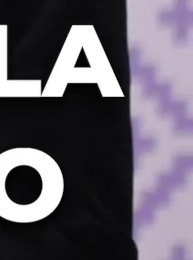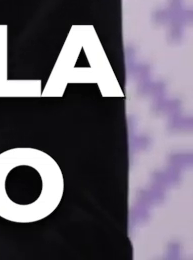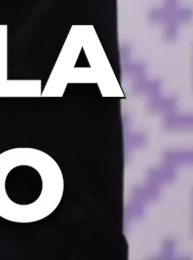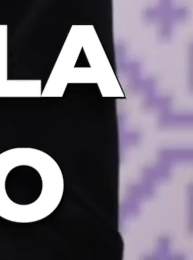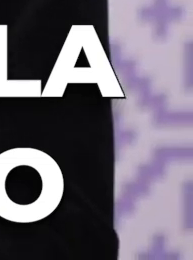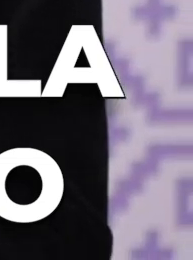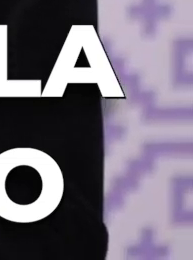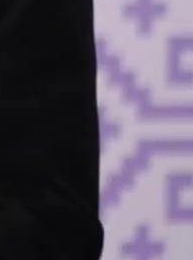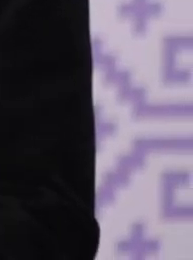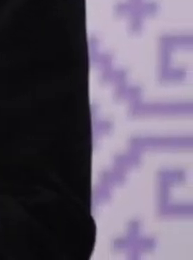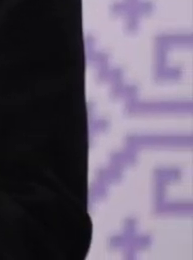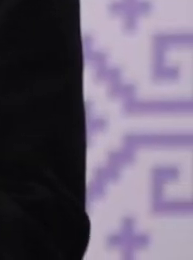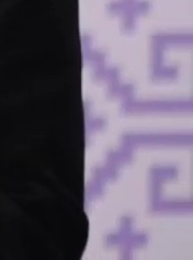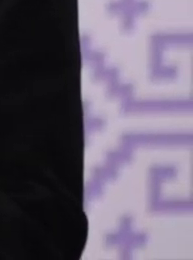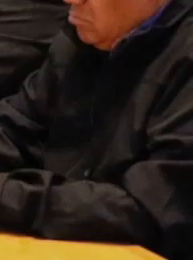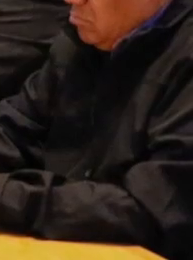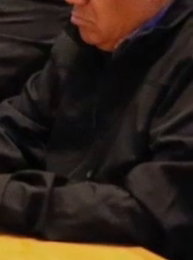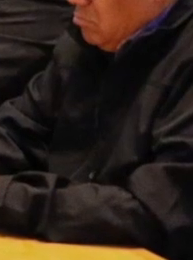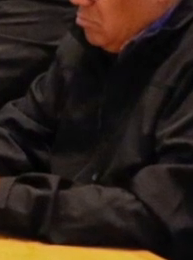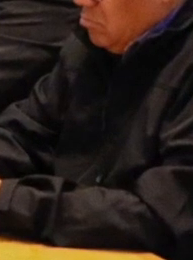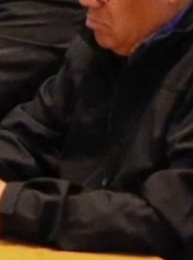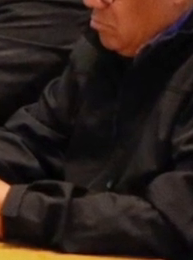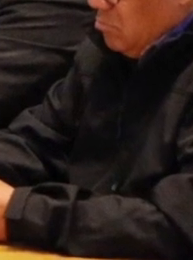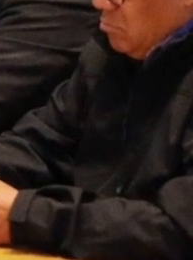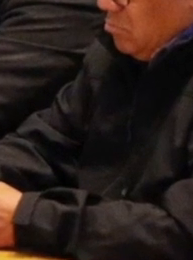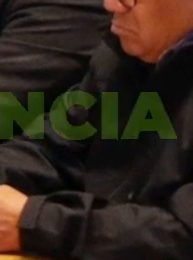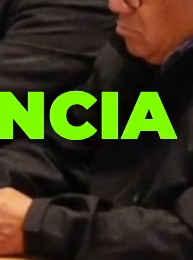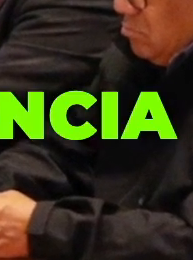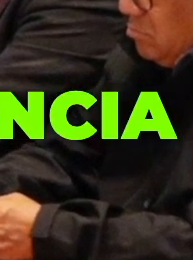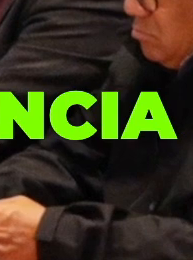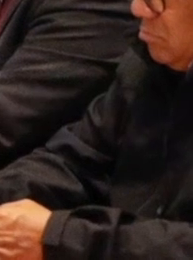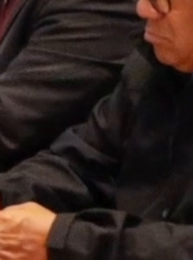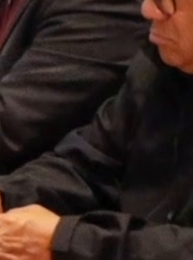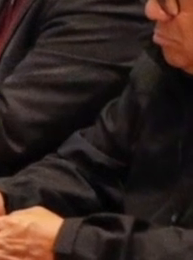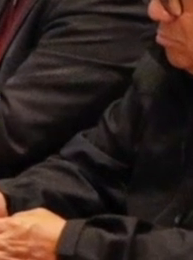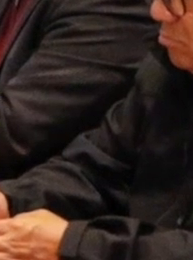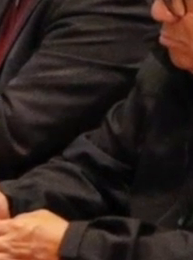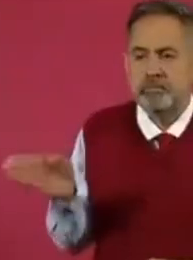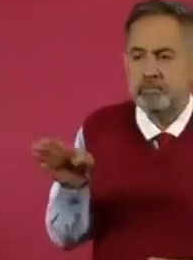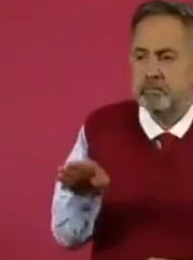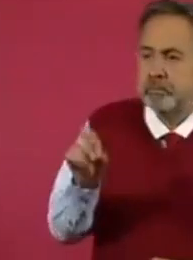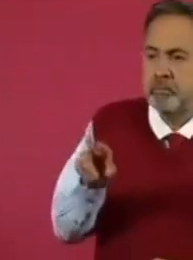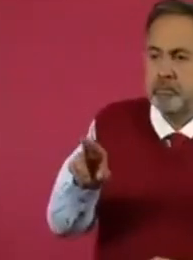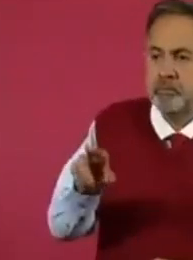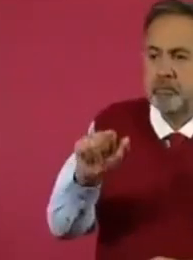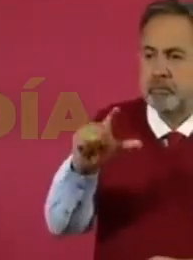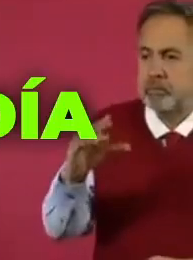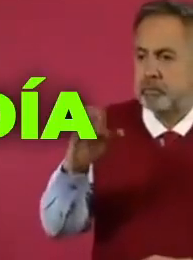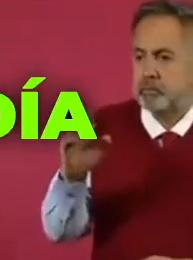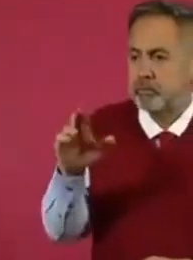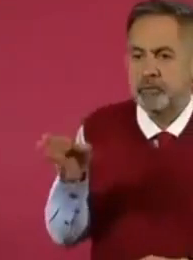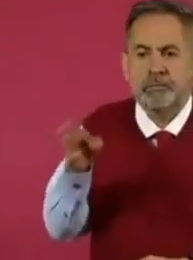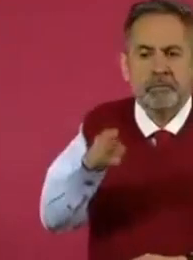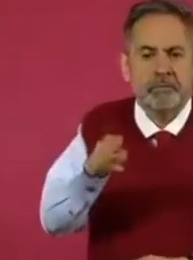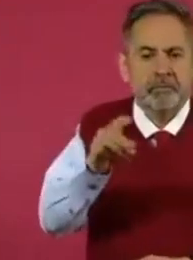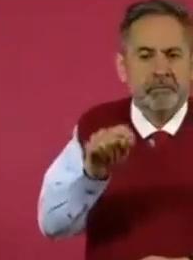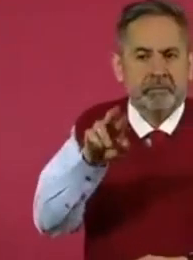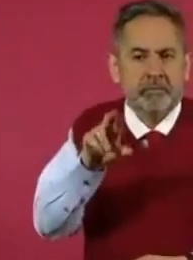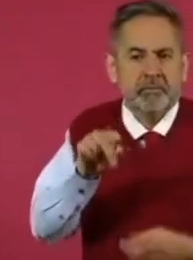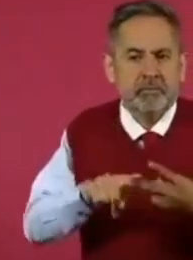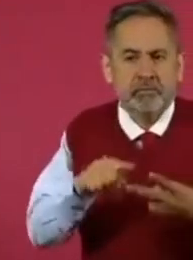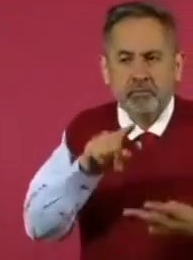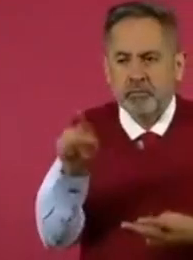Microsismos en la Ciudad de México. Martí Batres, jefe de gobierno, informó sobre la ocurrencia de 8 microsismos percibidos en la alcaldía Álvaro